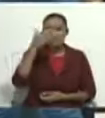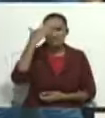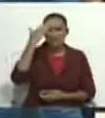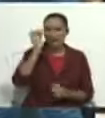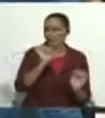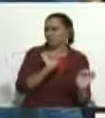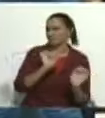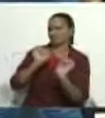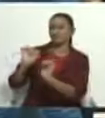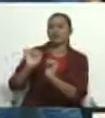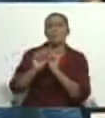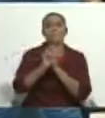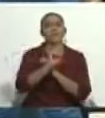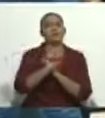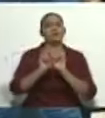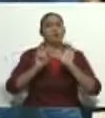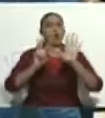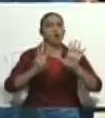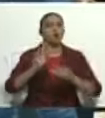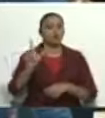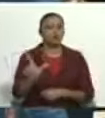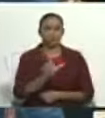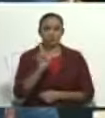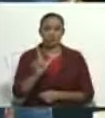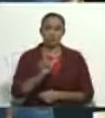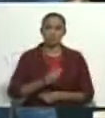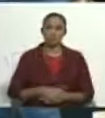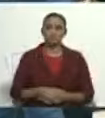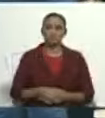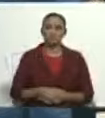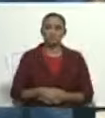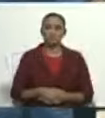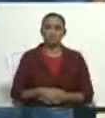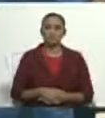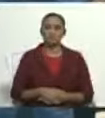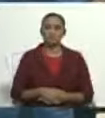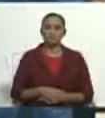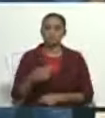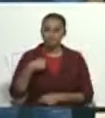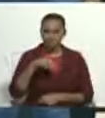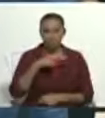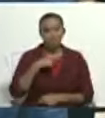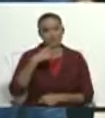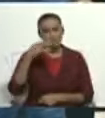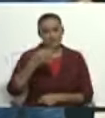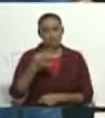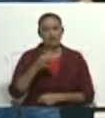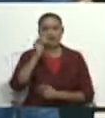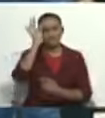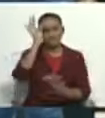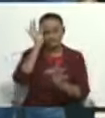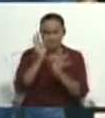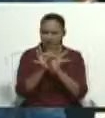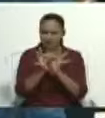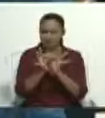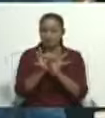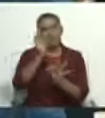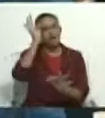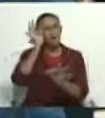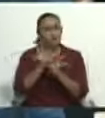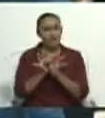julio. Nosotros de verdad tenemos una fe extraordinaria, una